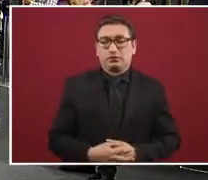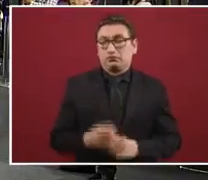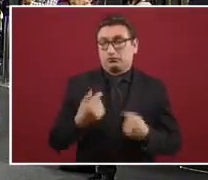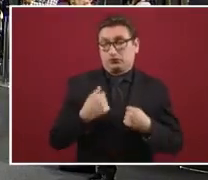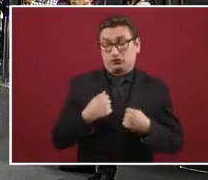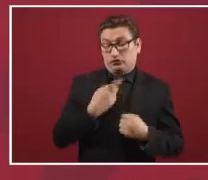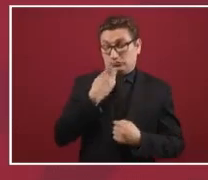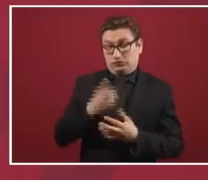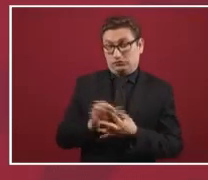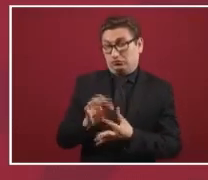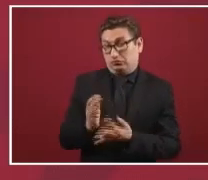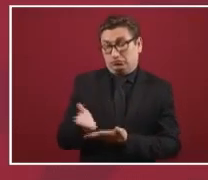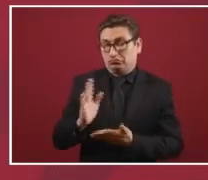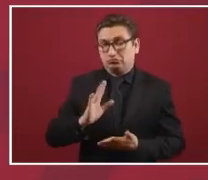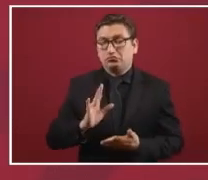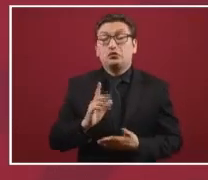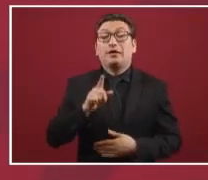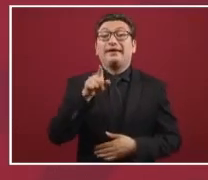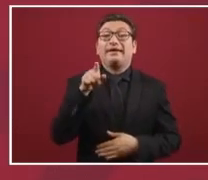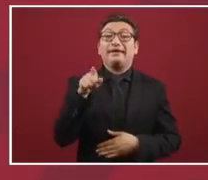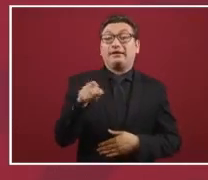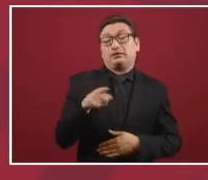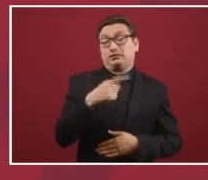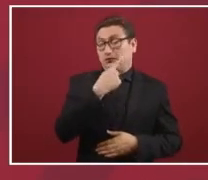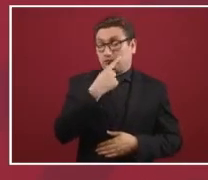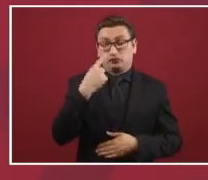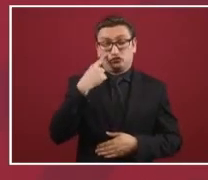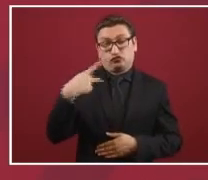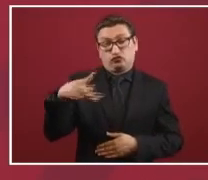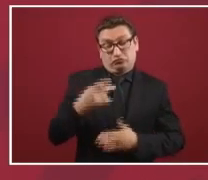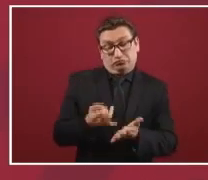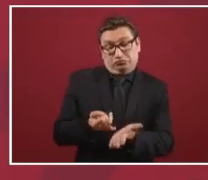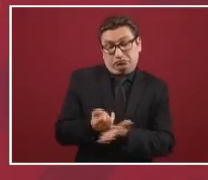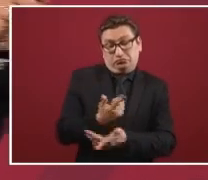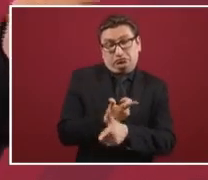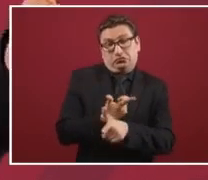porque tomó su decisión de manera libre.